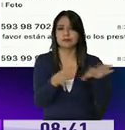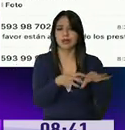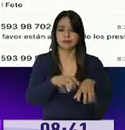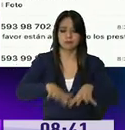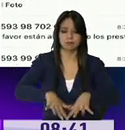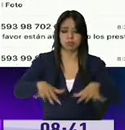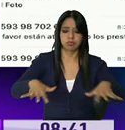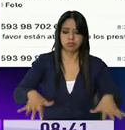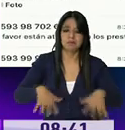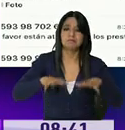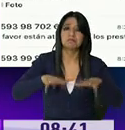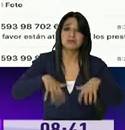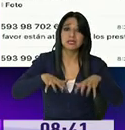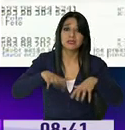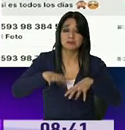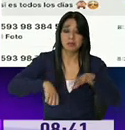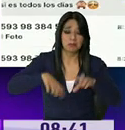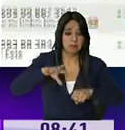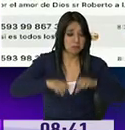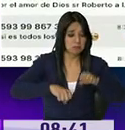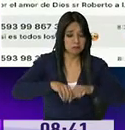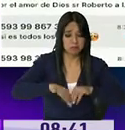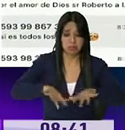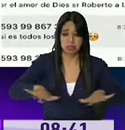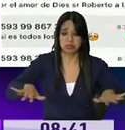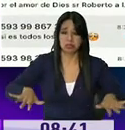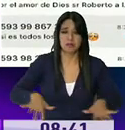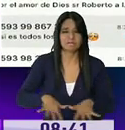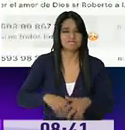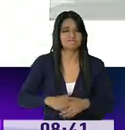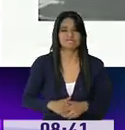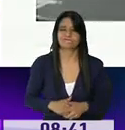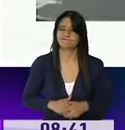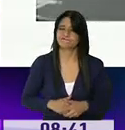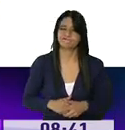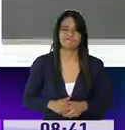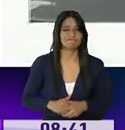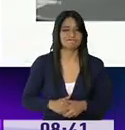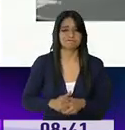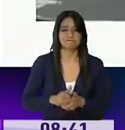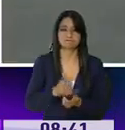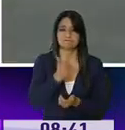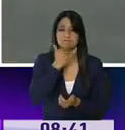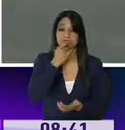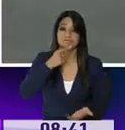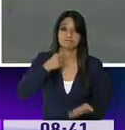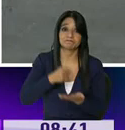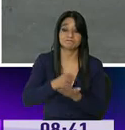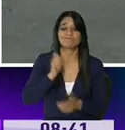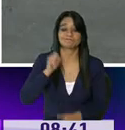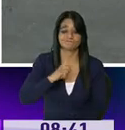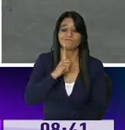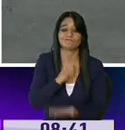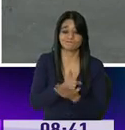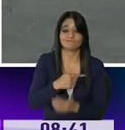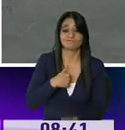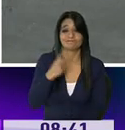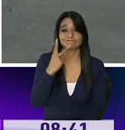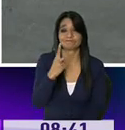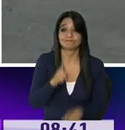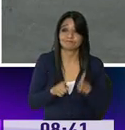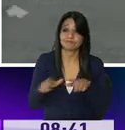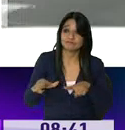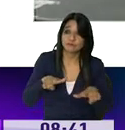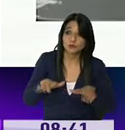donde los peludos callejeros aprovechan y destruyen las fundas. No, qué terrible. Mira, eso sí es verdad, ¿sabes? O sea, sí, yo también he visto en algunos lados